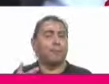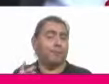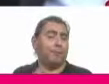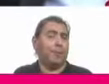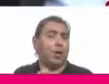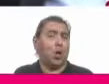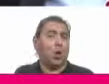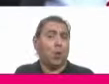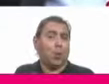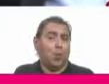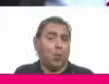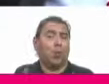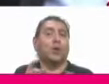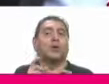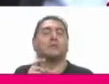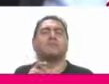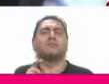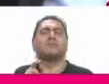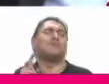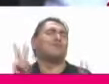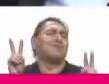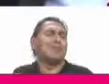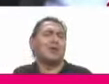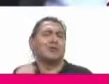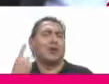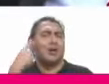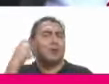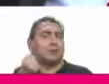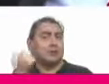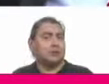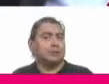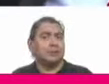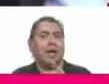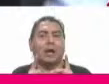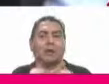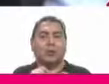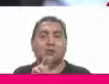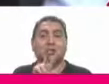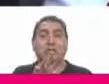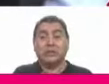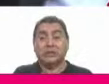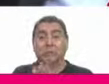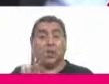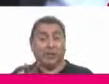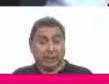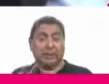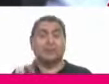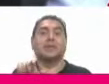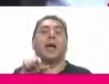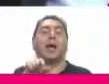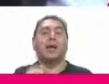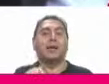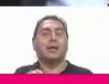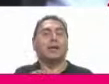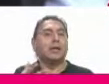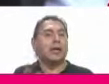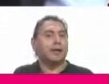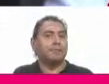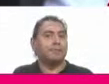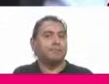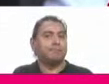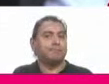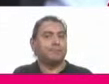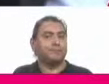en una cuestión que creíamos que era imprescindible, por ejemplo, en el artículo 53, que no se pueda dejar